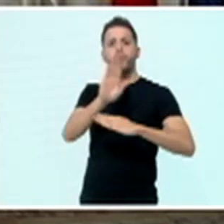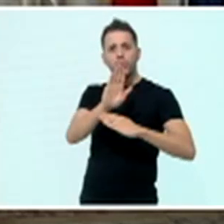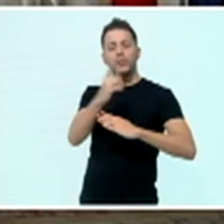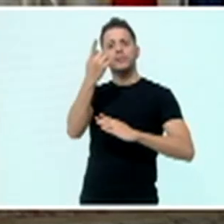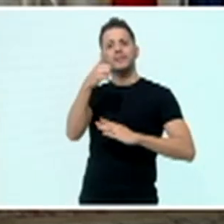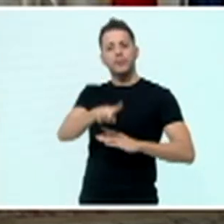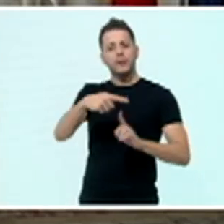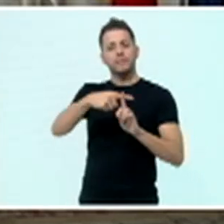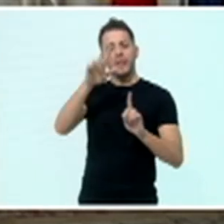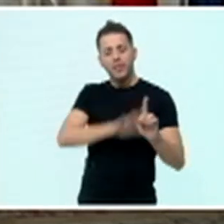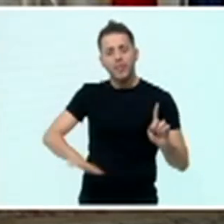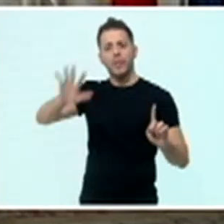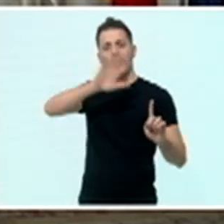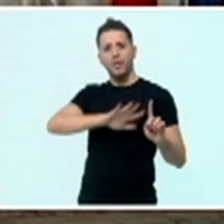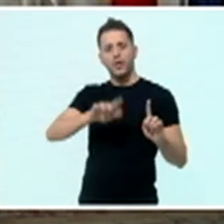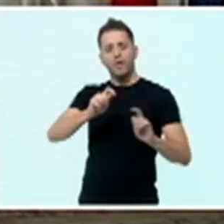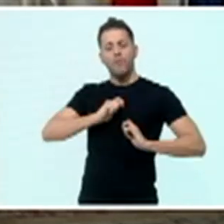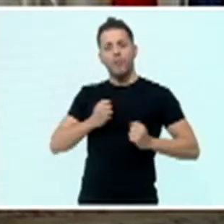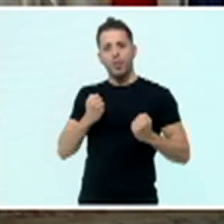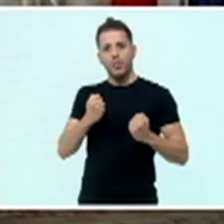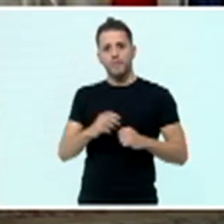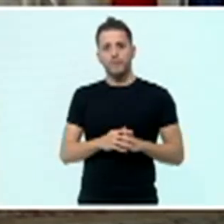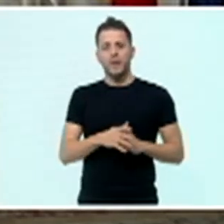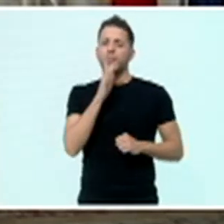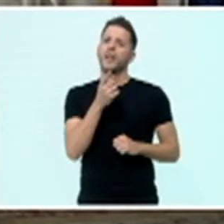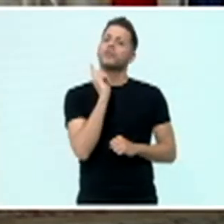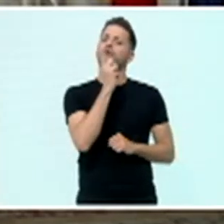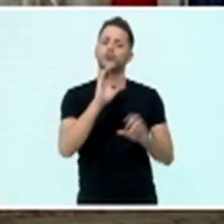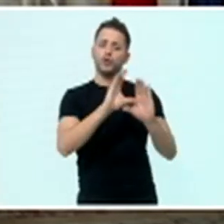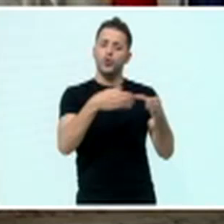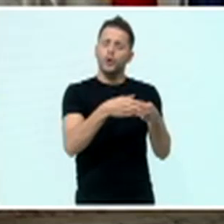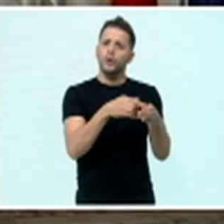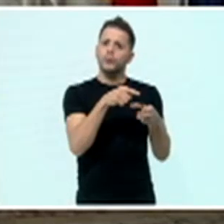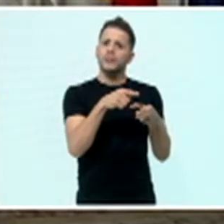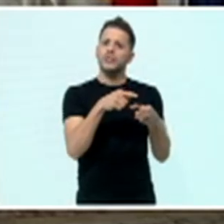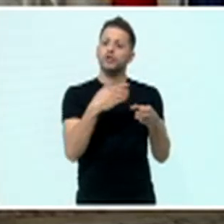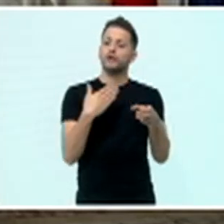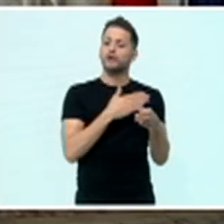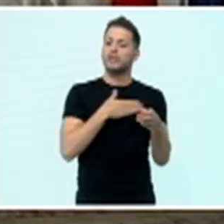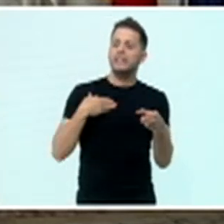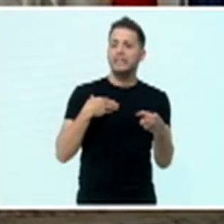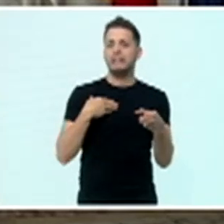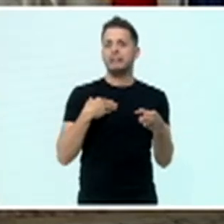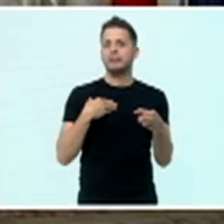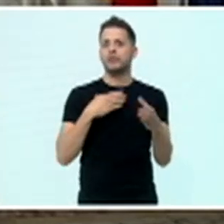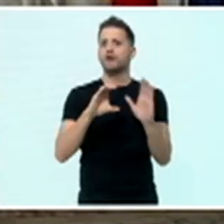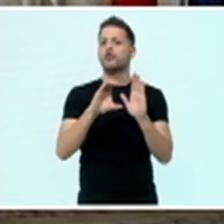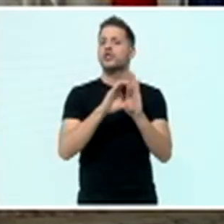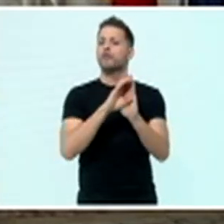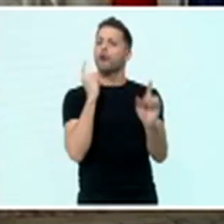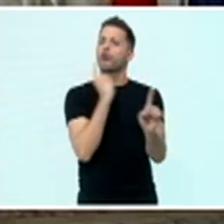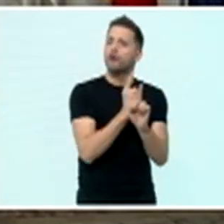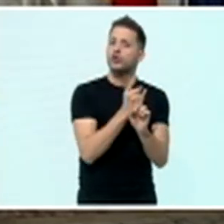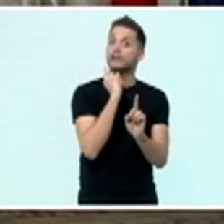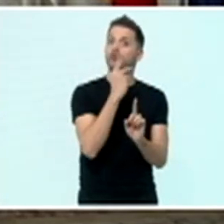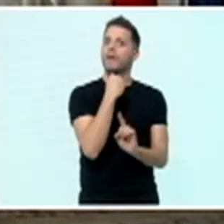también nacional. Para que no hablen solo aquellos que quieren torpedear o romper nuestra Constitución,